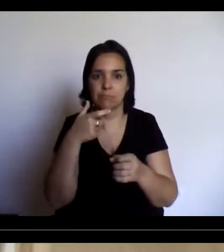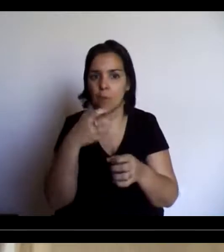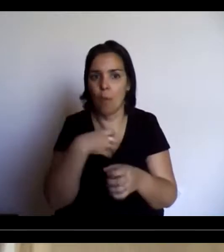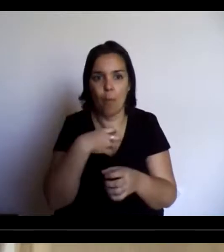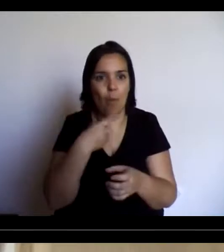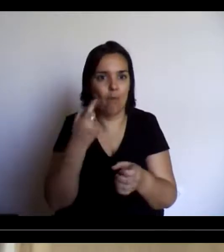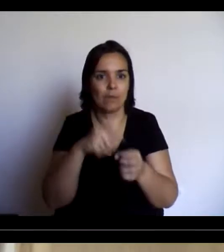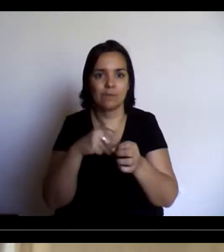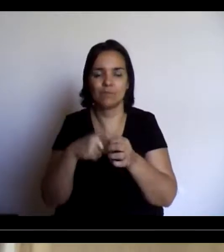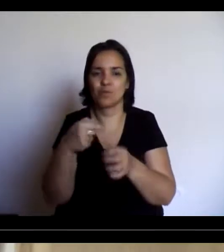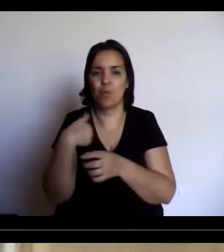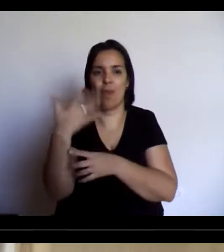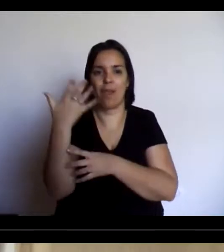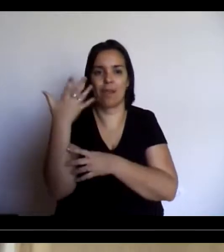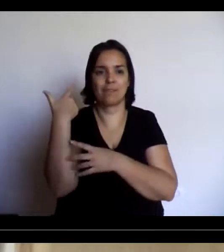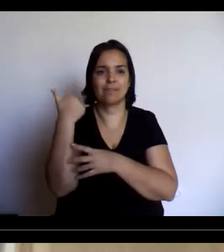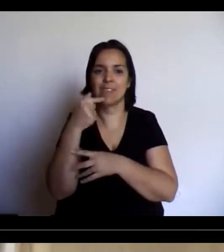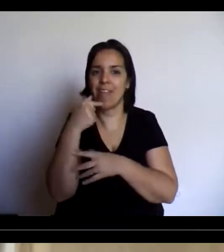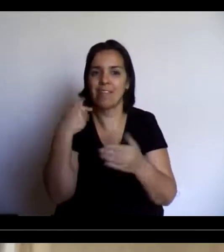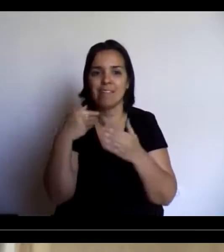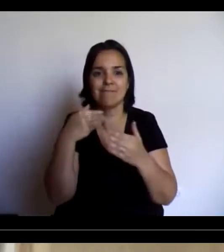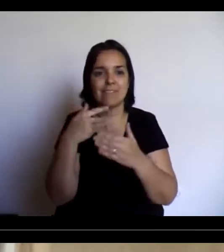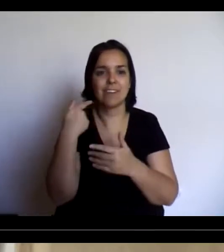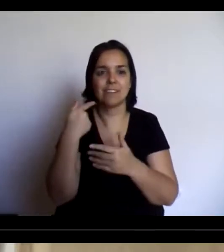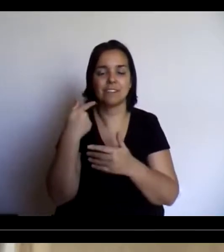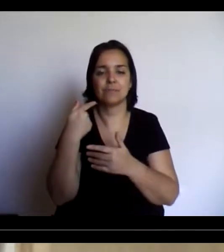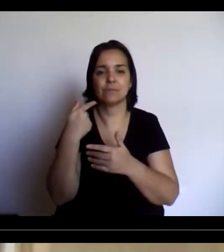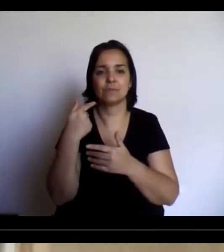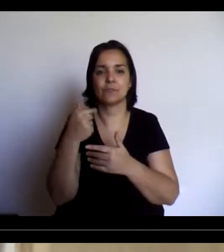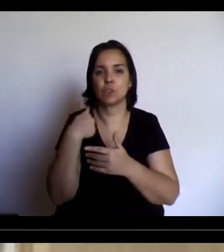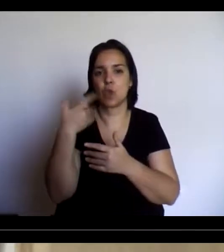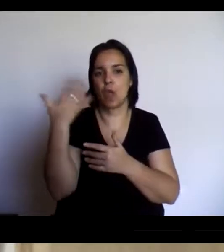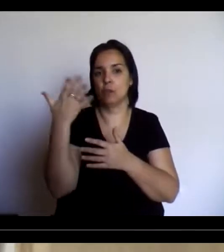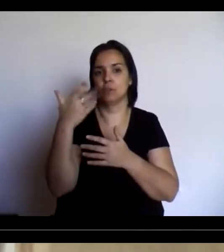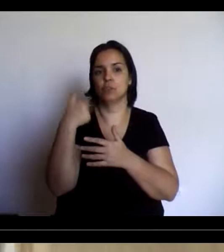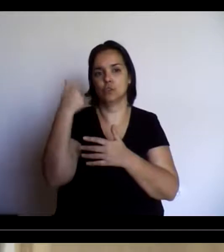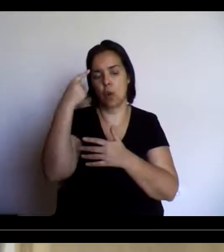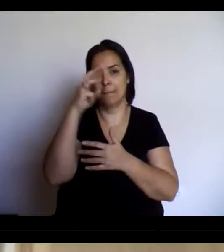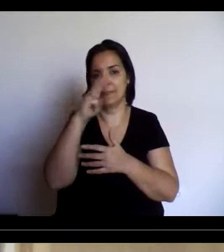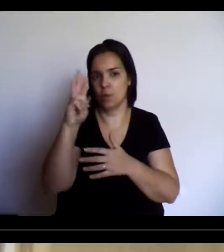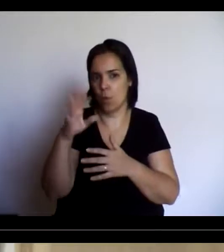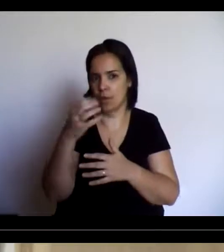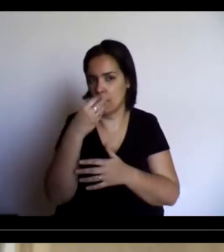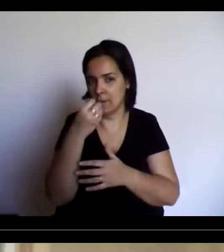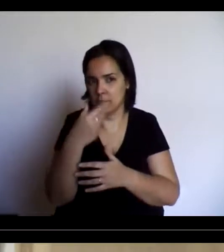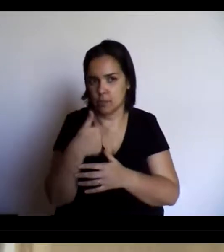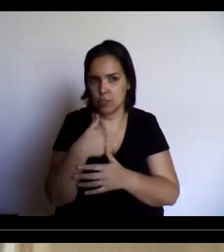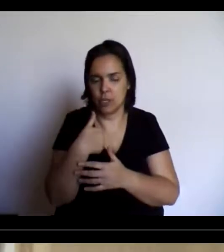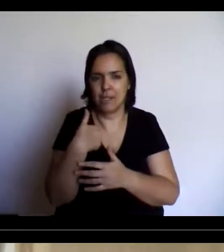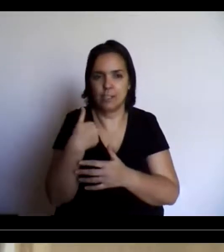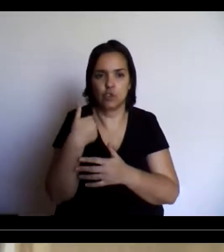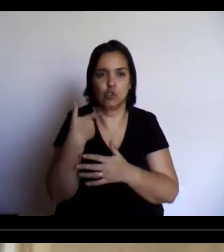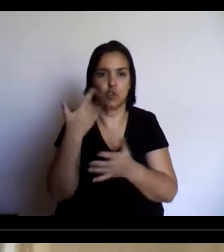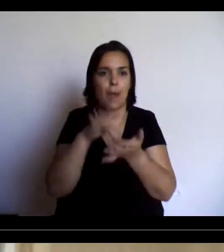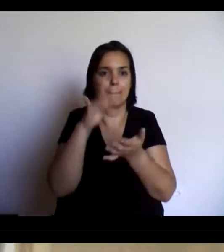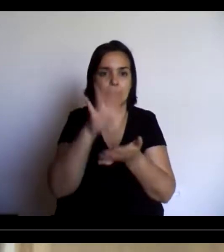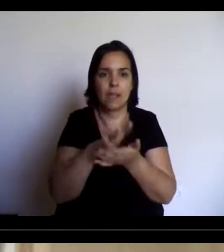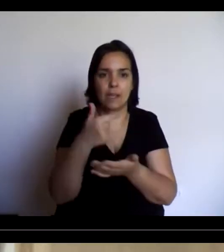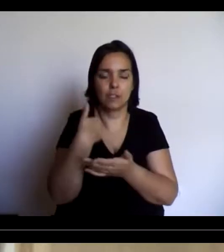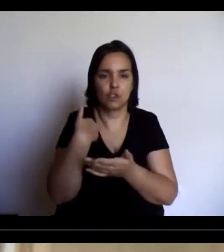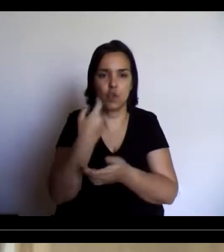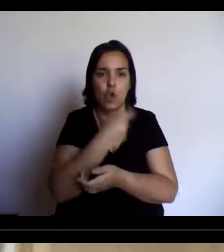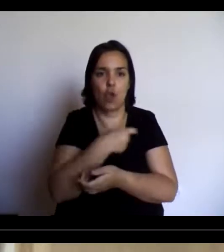Yo, como he comentado recientemente, justo antes de, creo que fue el 4 de marzo, por ahí, estuve en Málaga con la Comisión